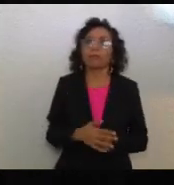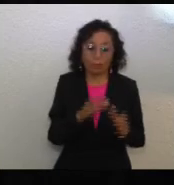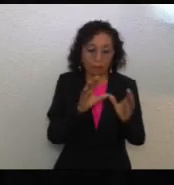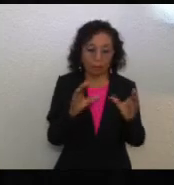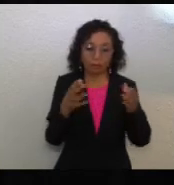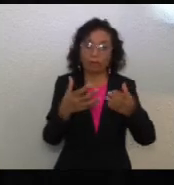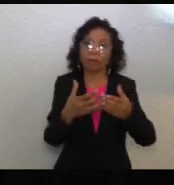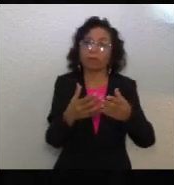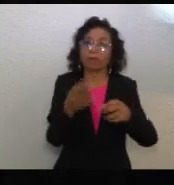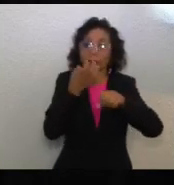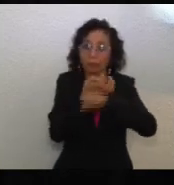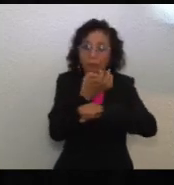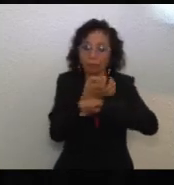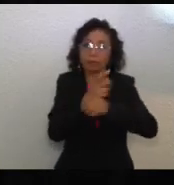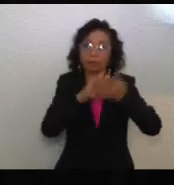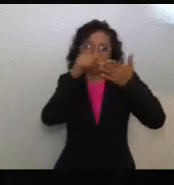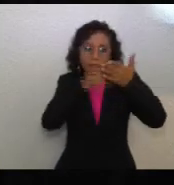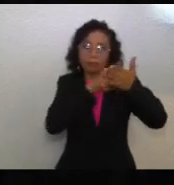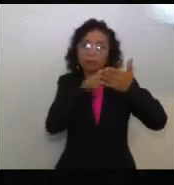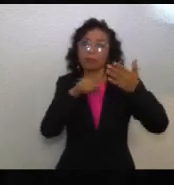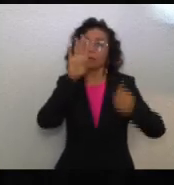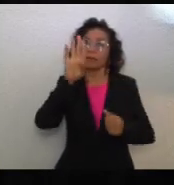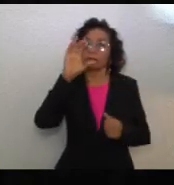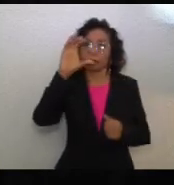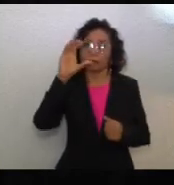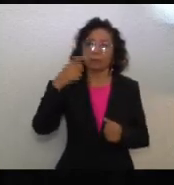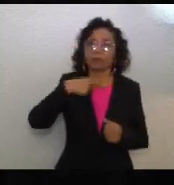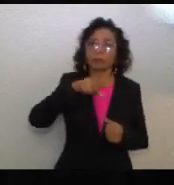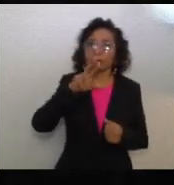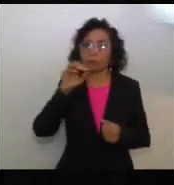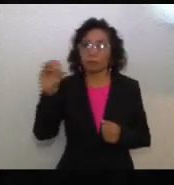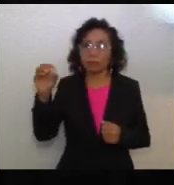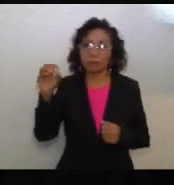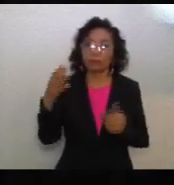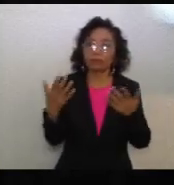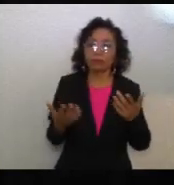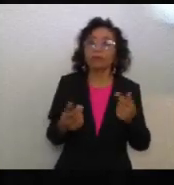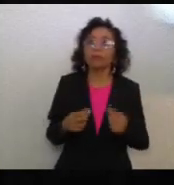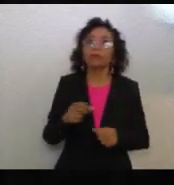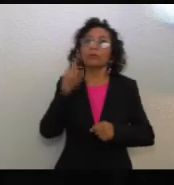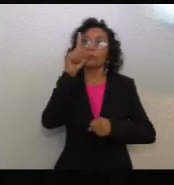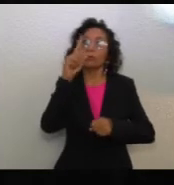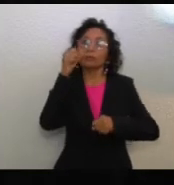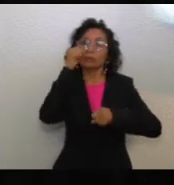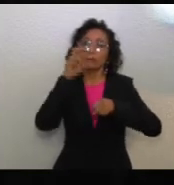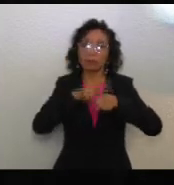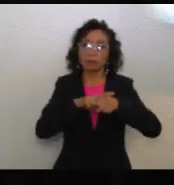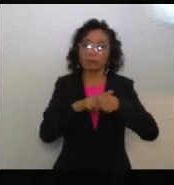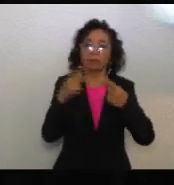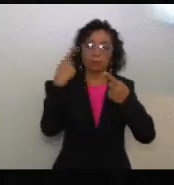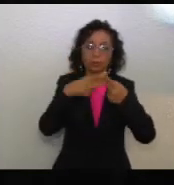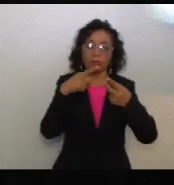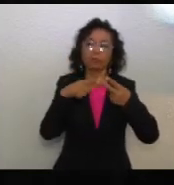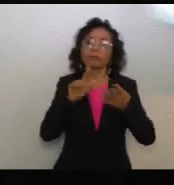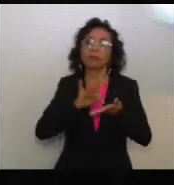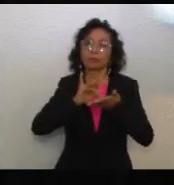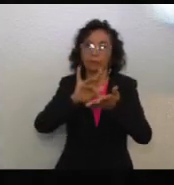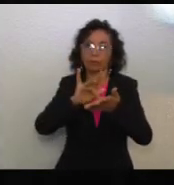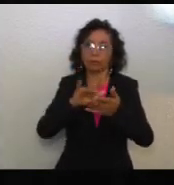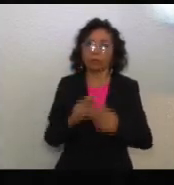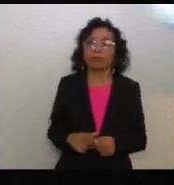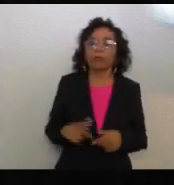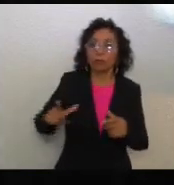comisiones estatales electorales de los estados de Baja California Sur y Quintana Roo, integradas por un secretario y un vocal, designados por los gobernadores provisionales